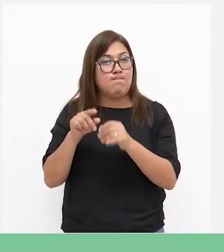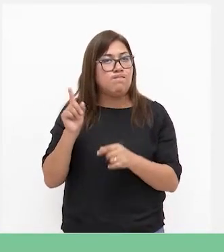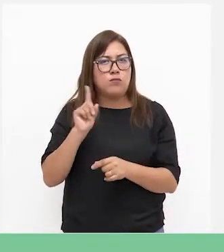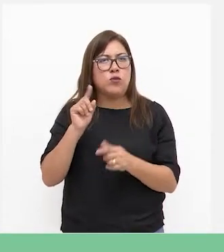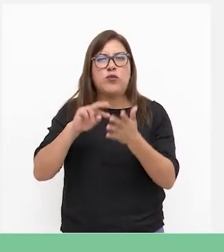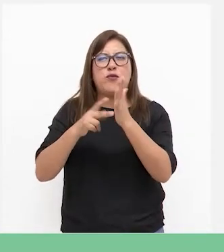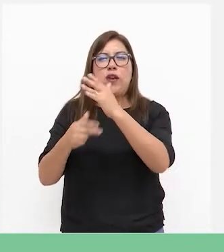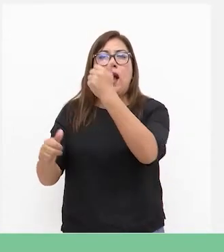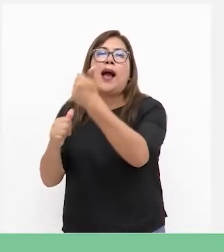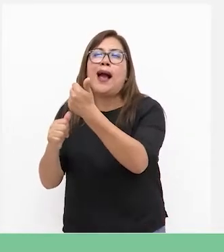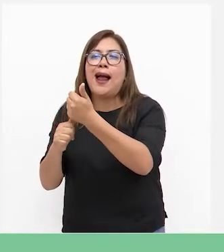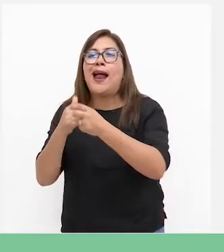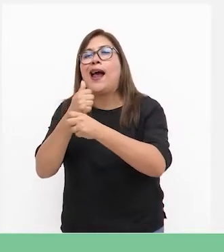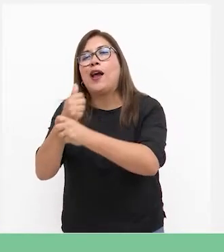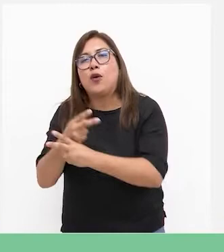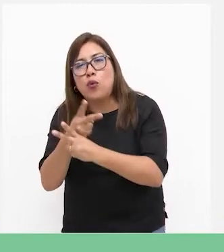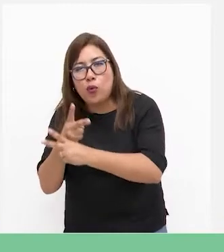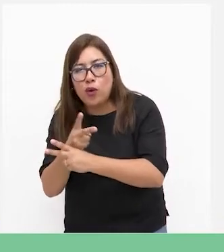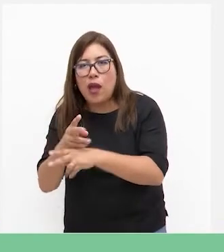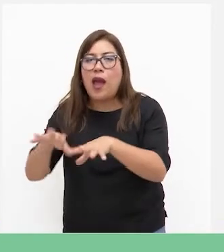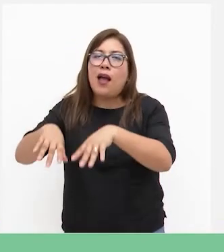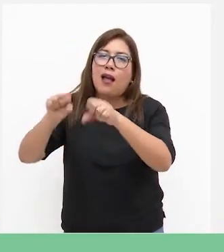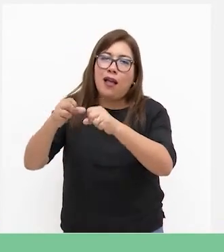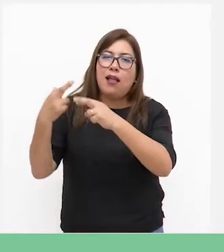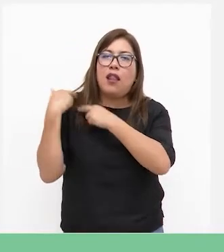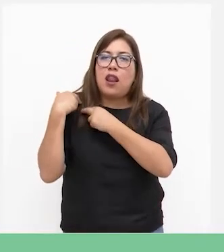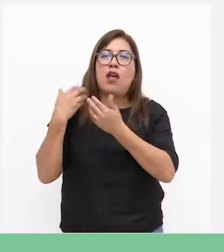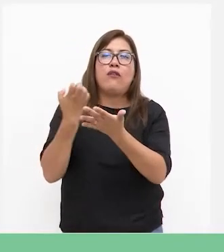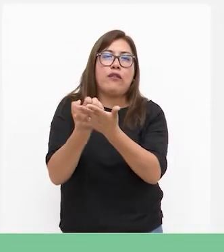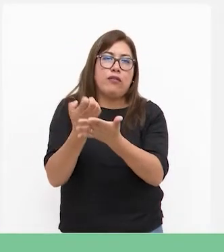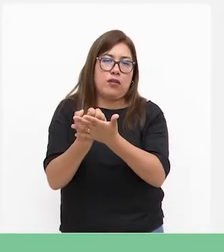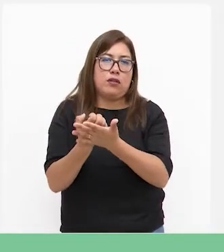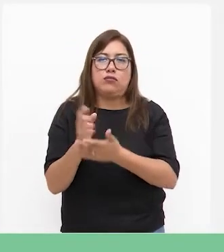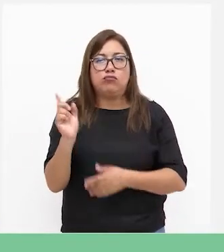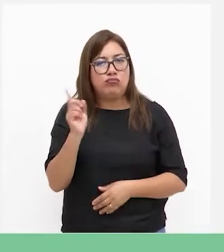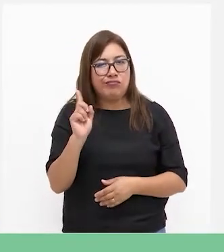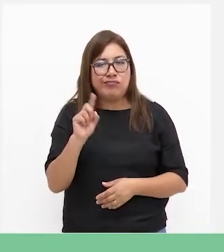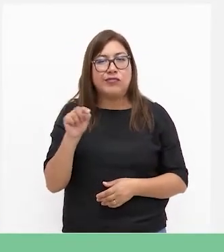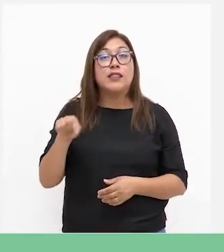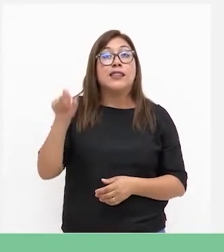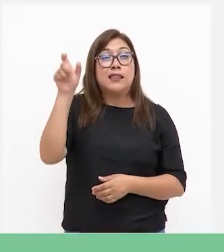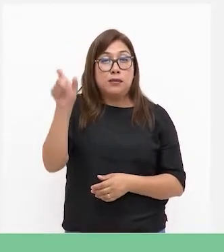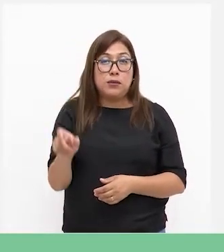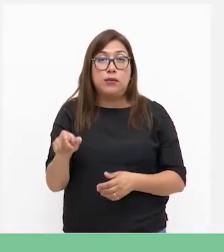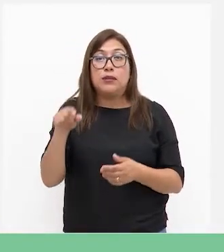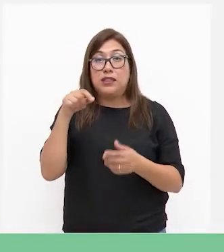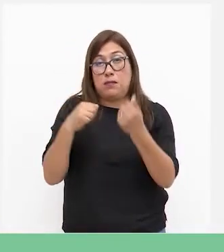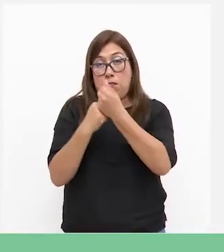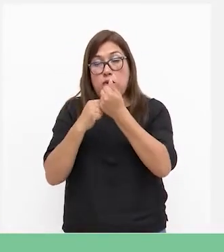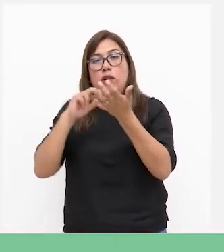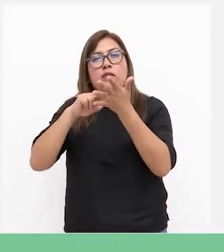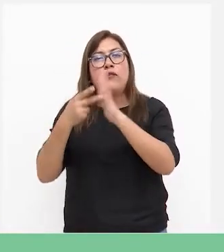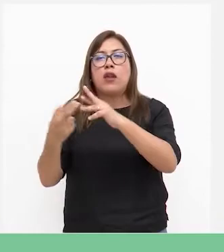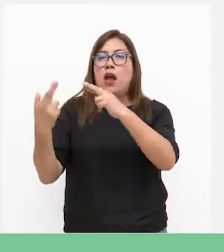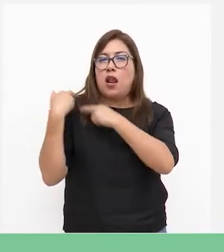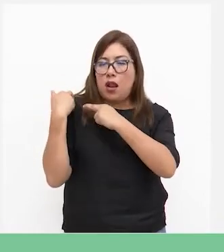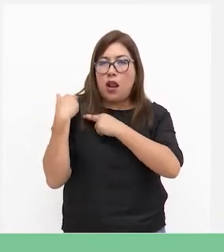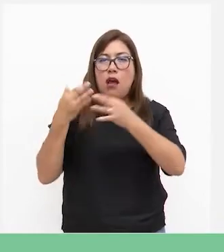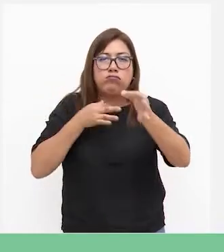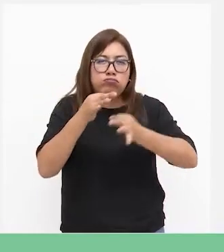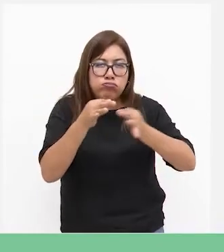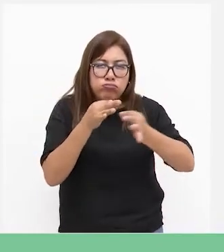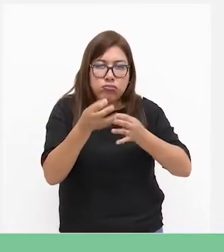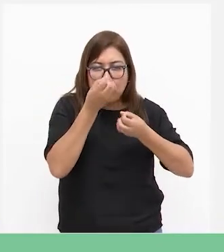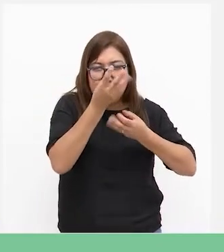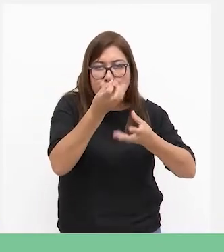son asistentes personales, cuidadores o responsables económicos, sino son personas encargadas de explicar el